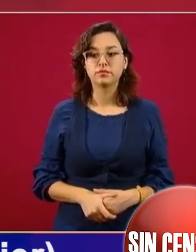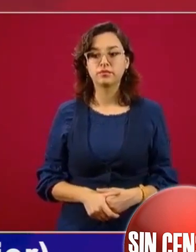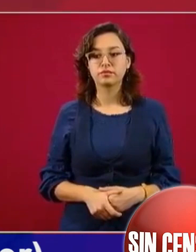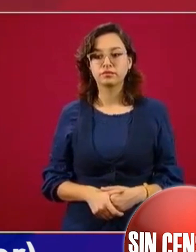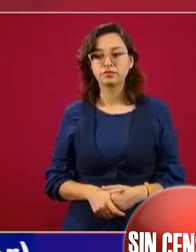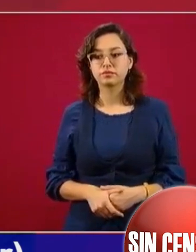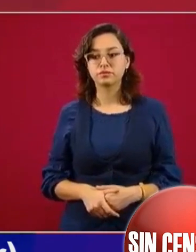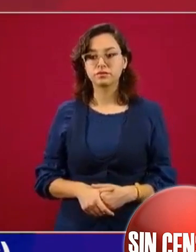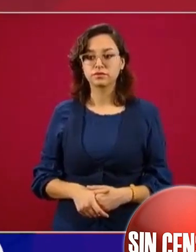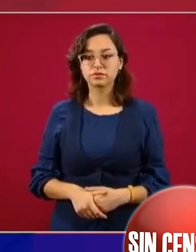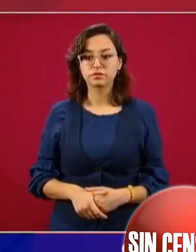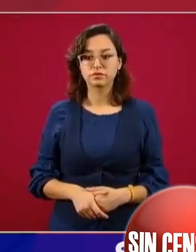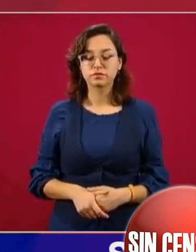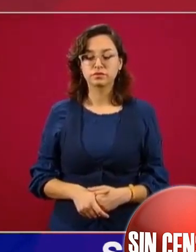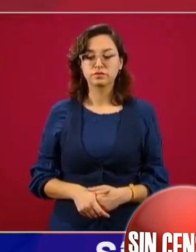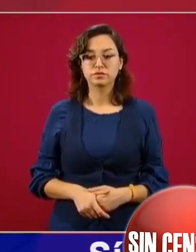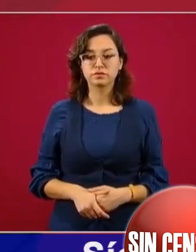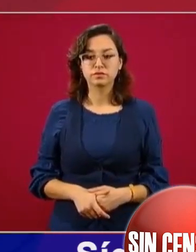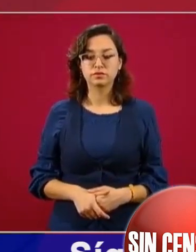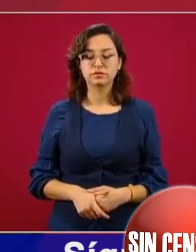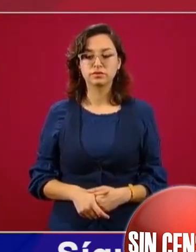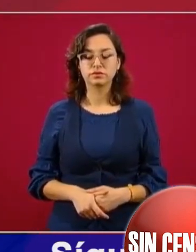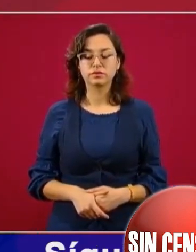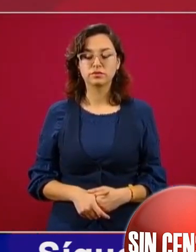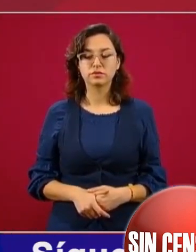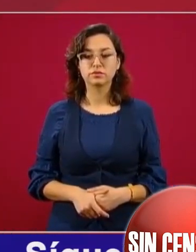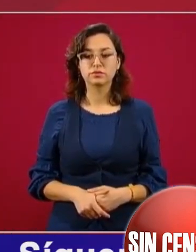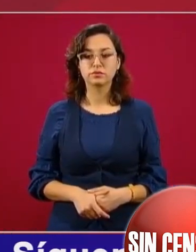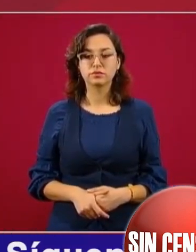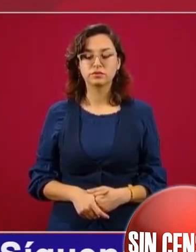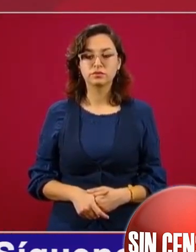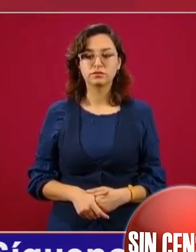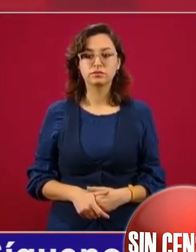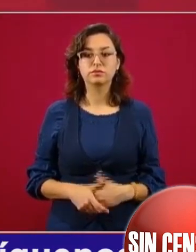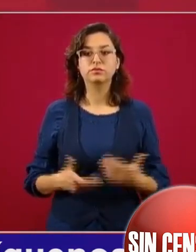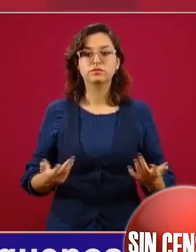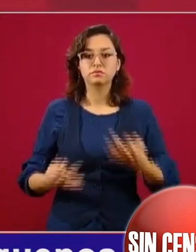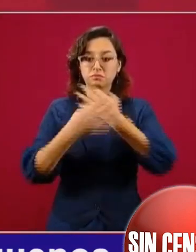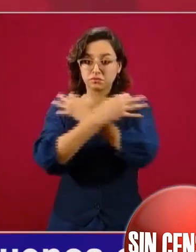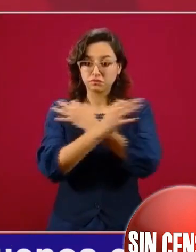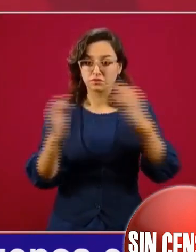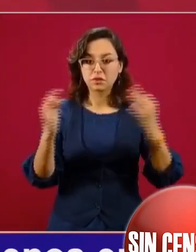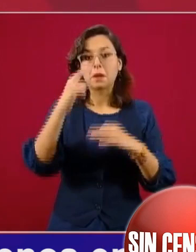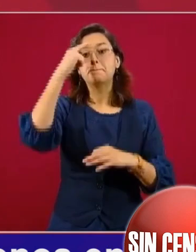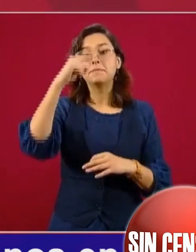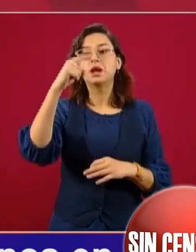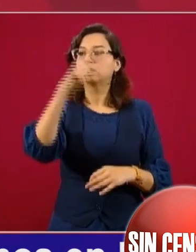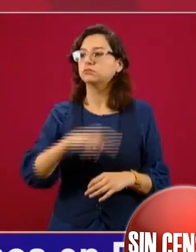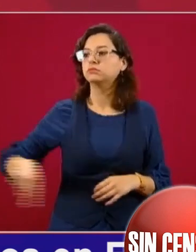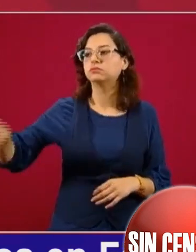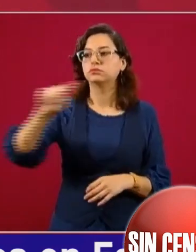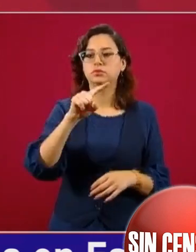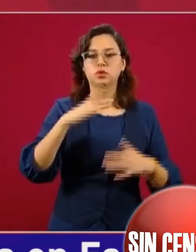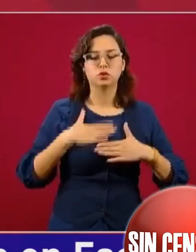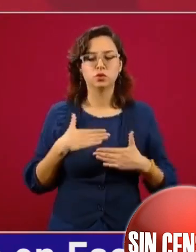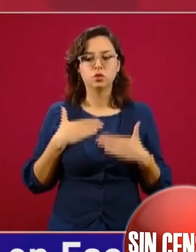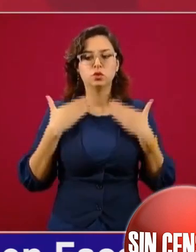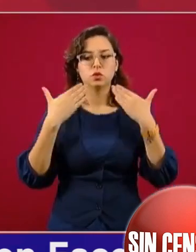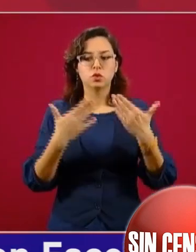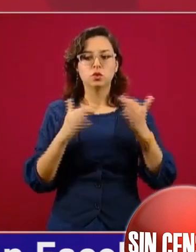porque se necesita tener certidumbre a pesar